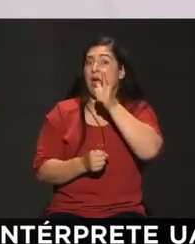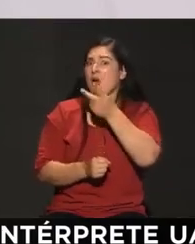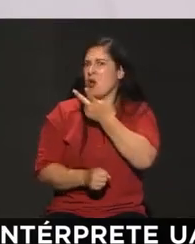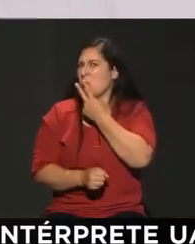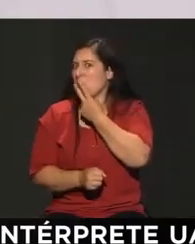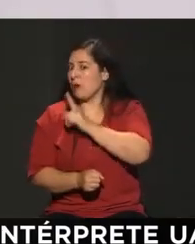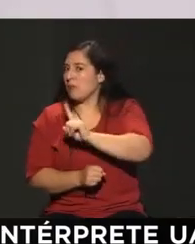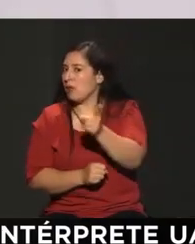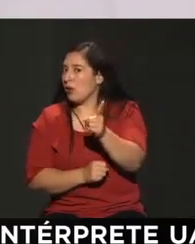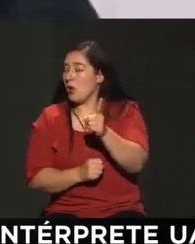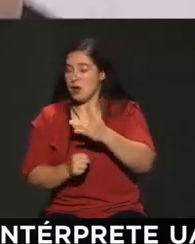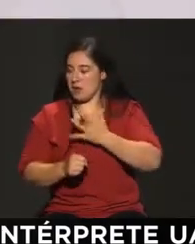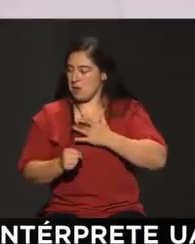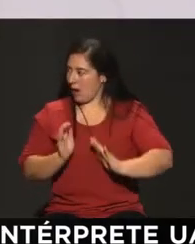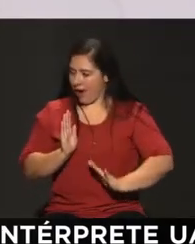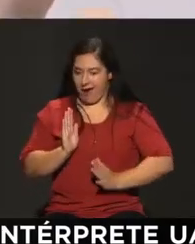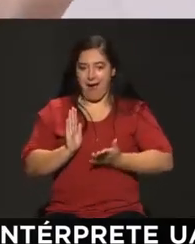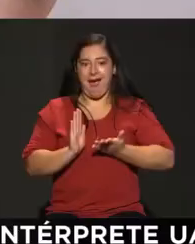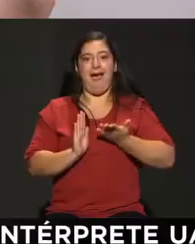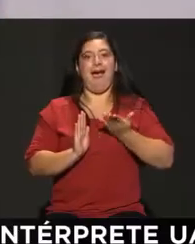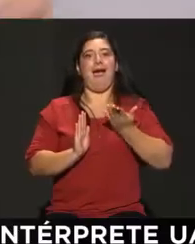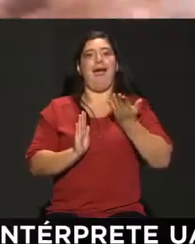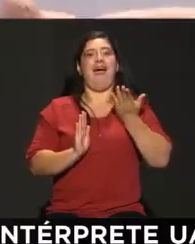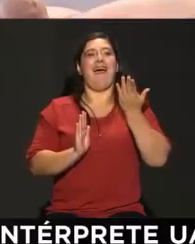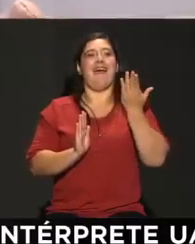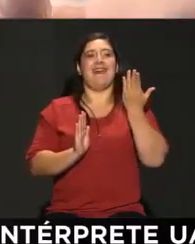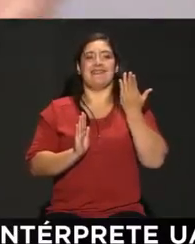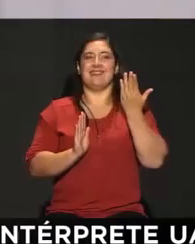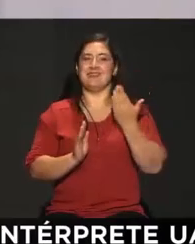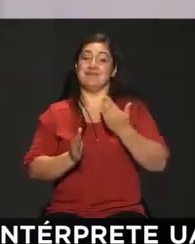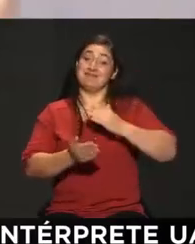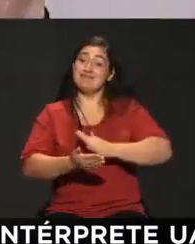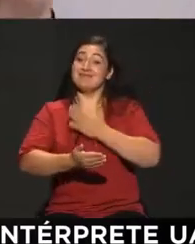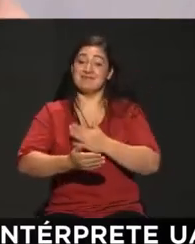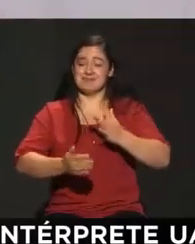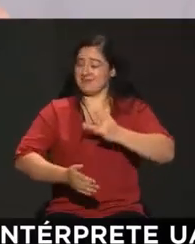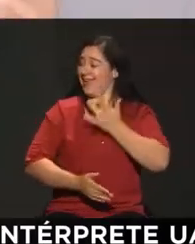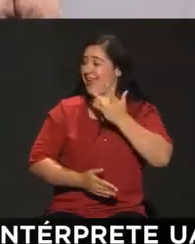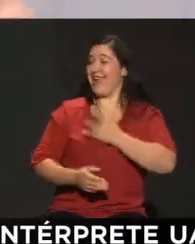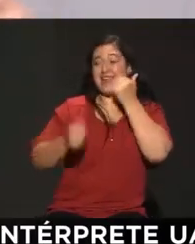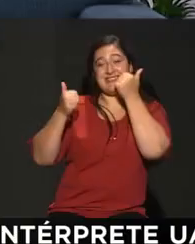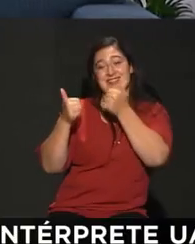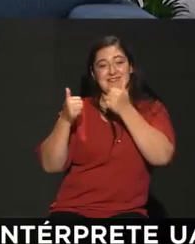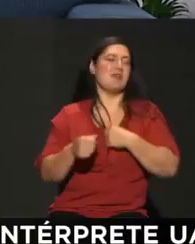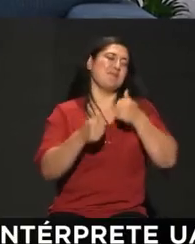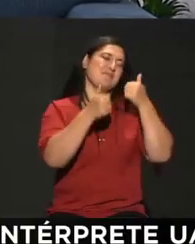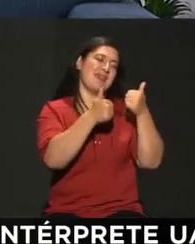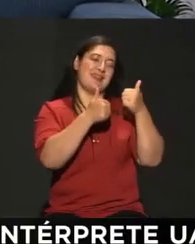fumo tabaco, me siento mejor. Y el coro dice, me siento bien. Muy